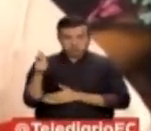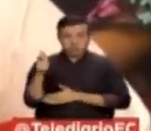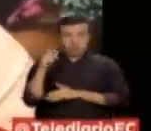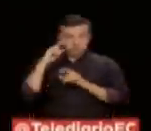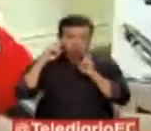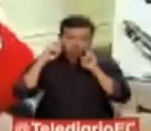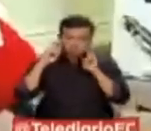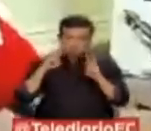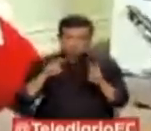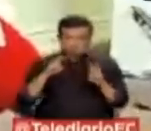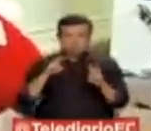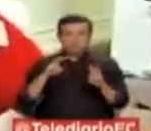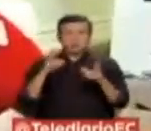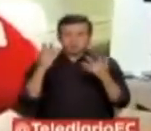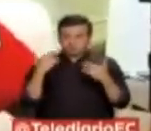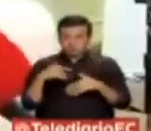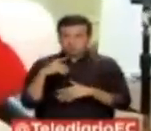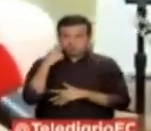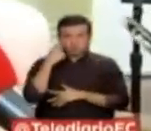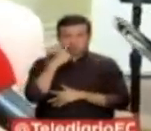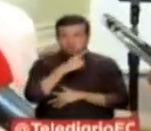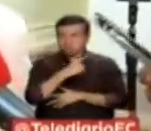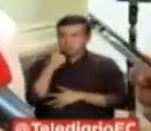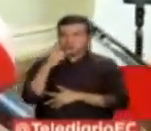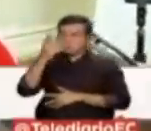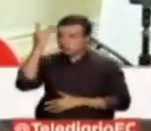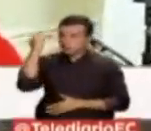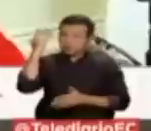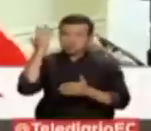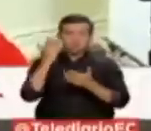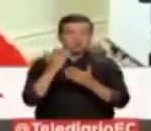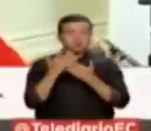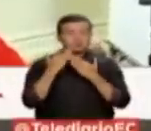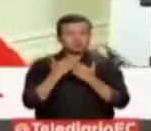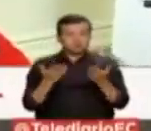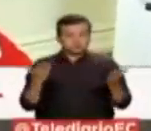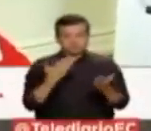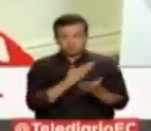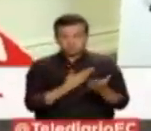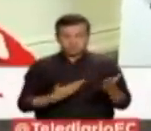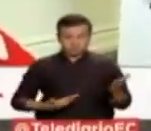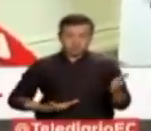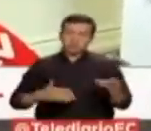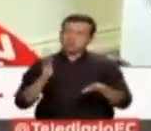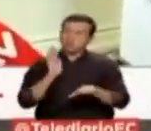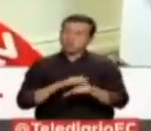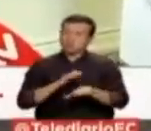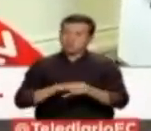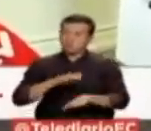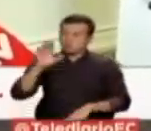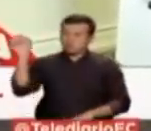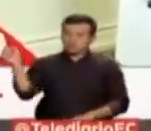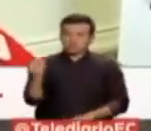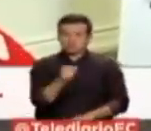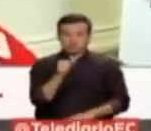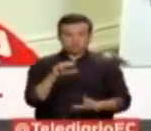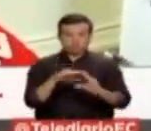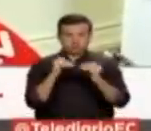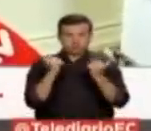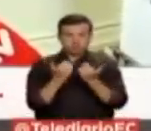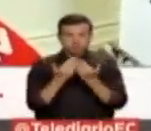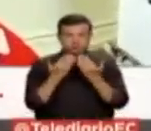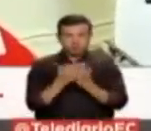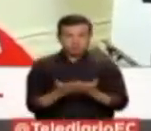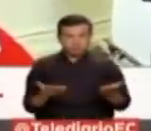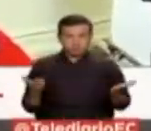investigación cuándo hemos visto nosotros en la historia de la república que un presidente se ha convocado a una comisión no se